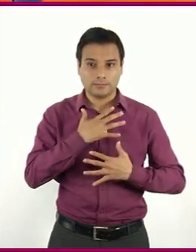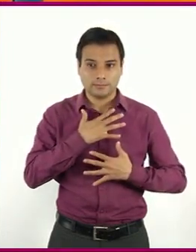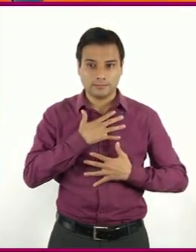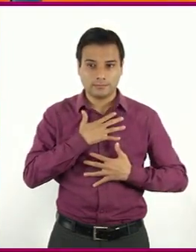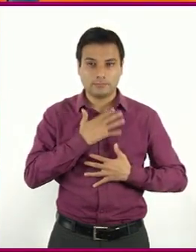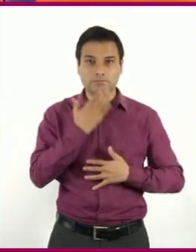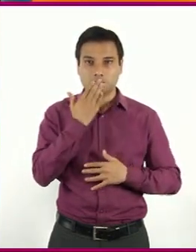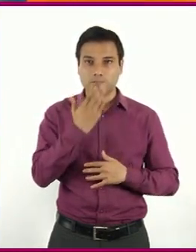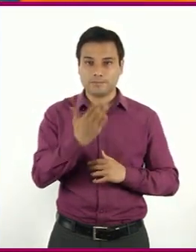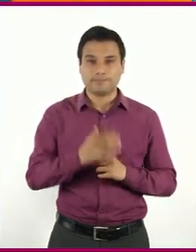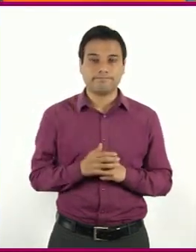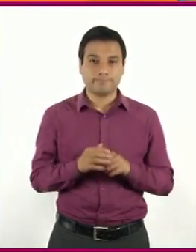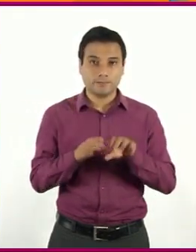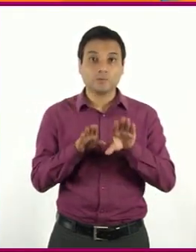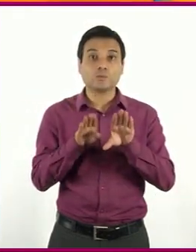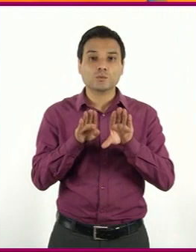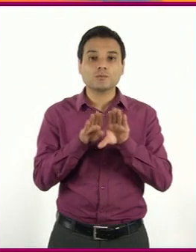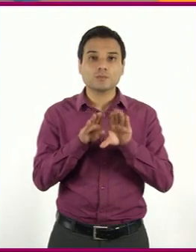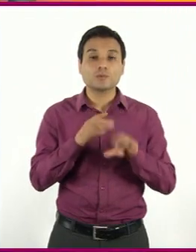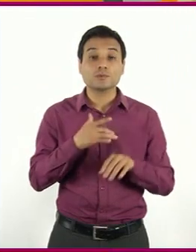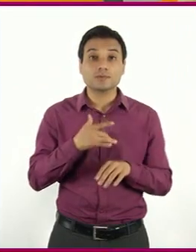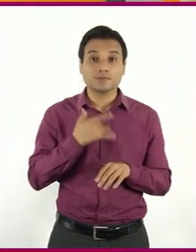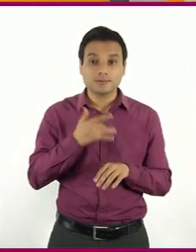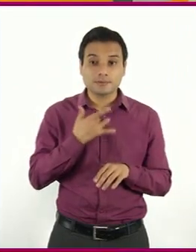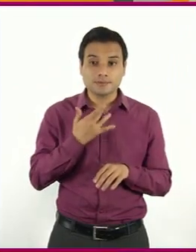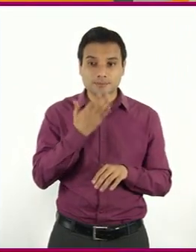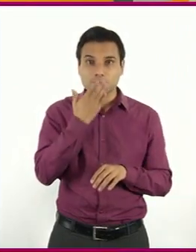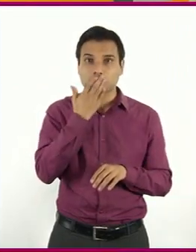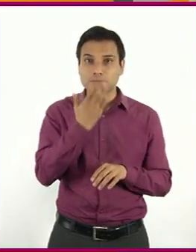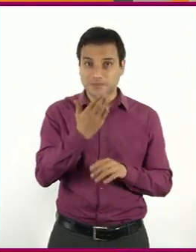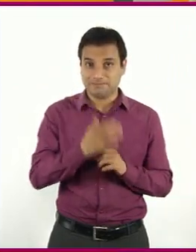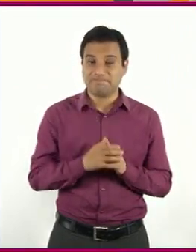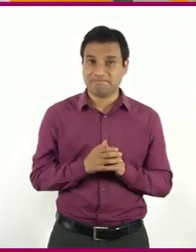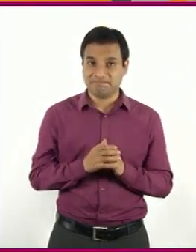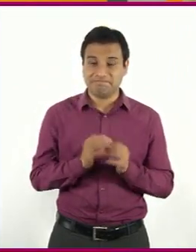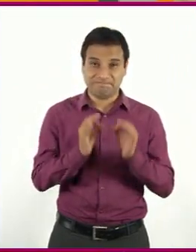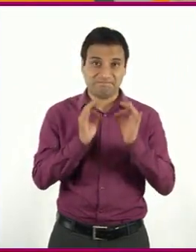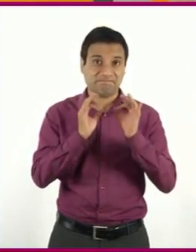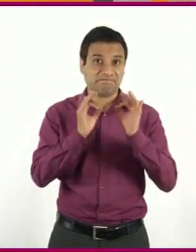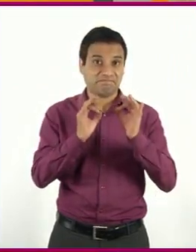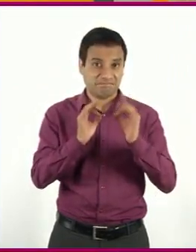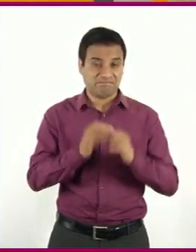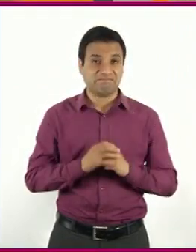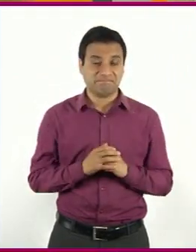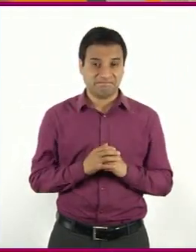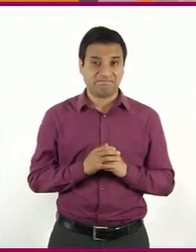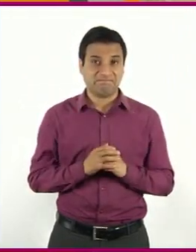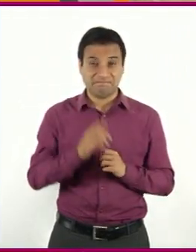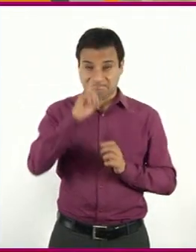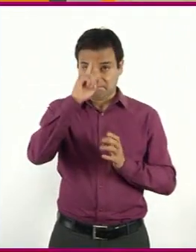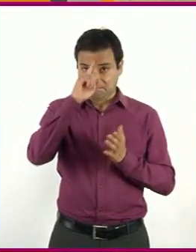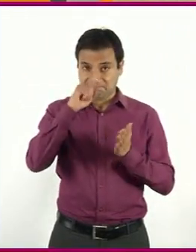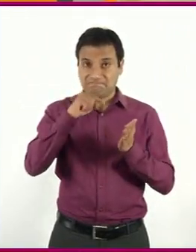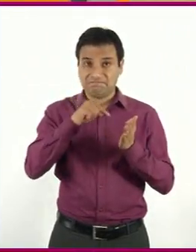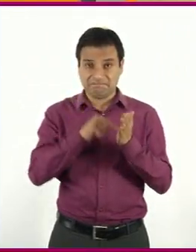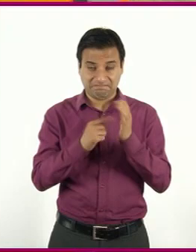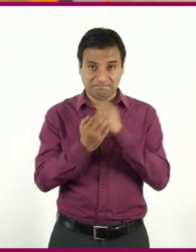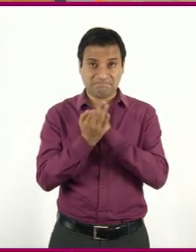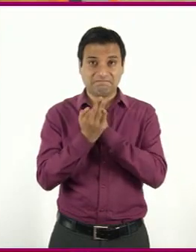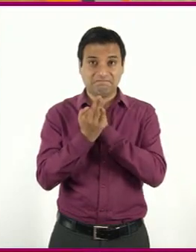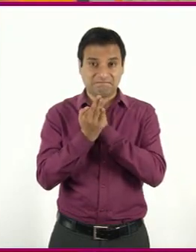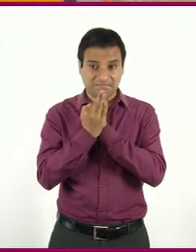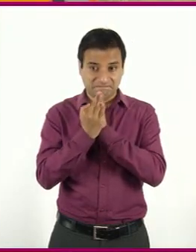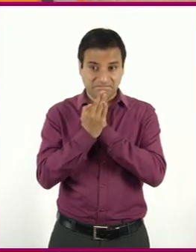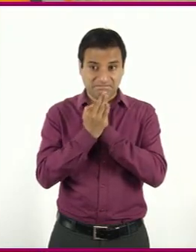Muy bien. ¿Cómo se siente, profesor? Muy bien. Muy bien. Sí, estos estiramientos creo que nos ayudaron bastante a regresar a